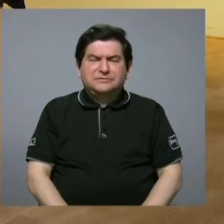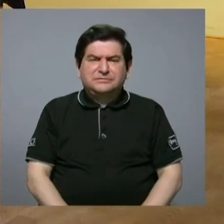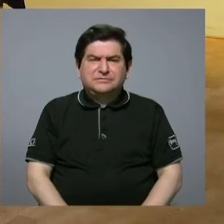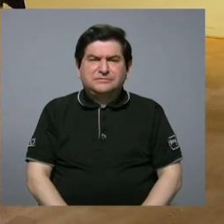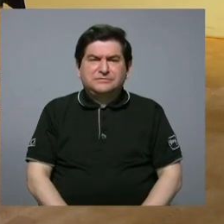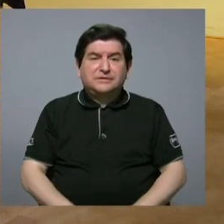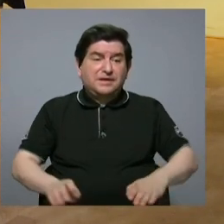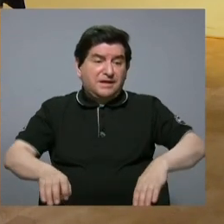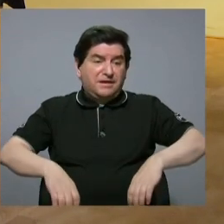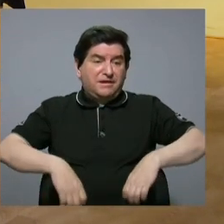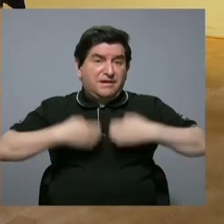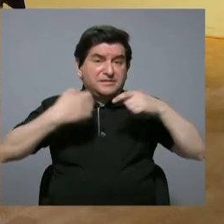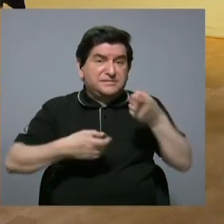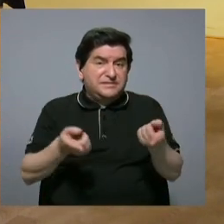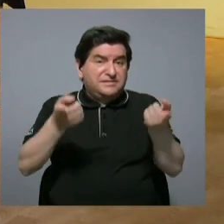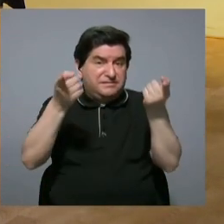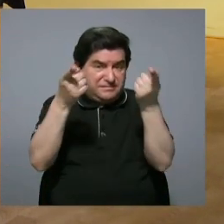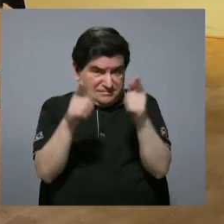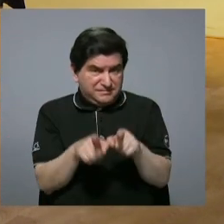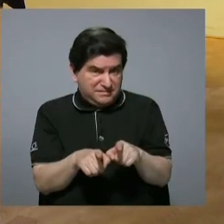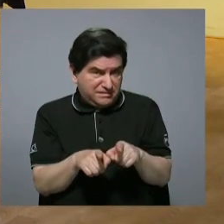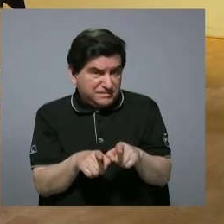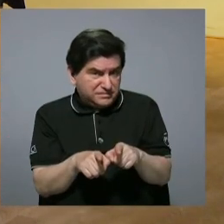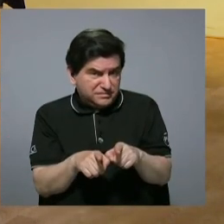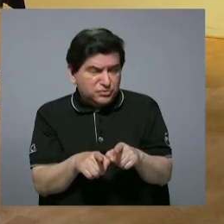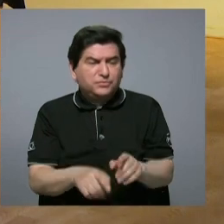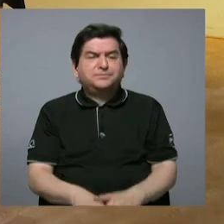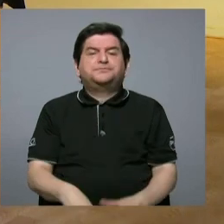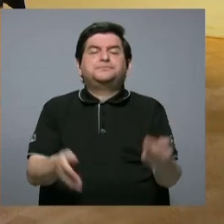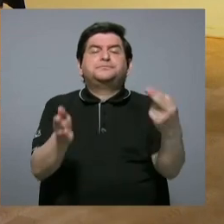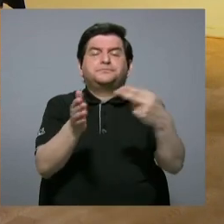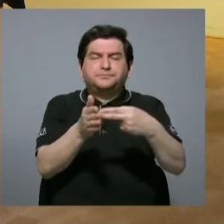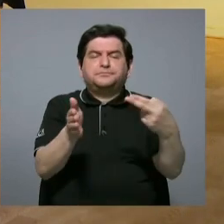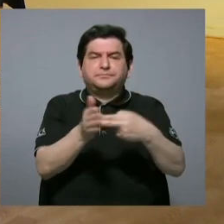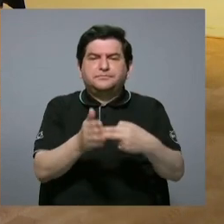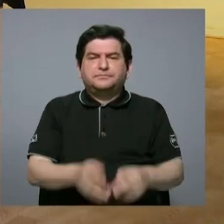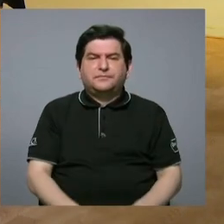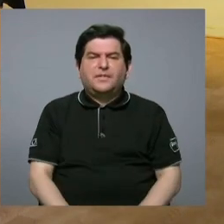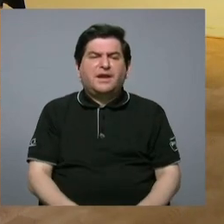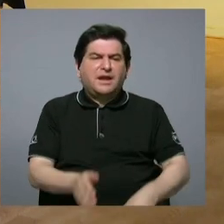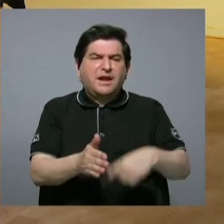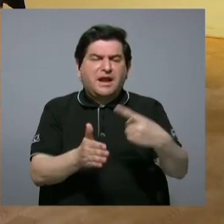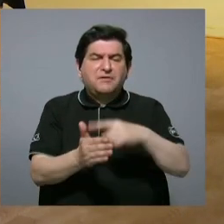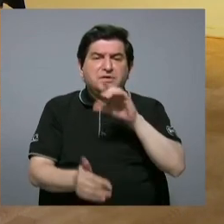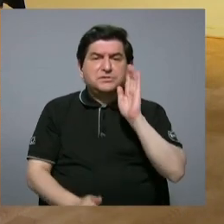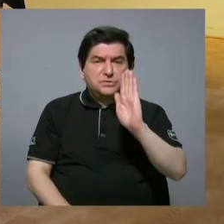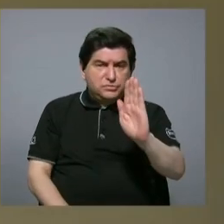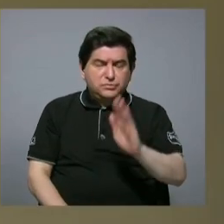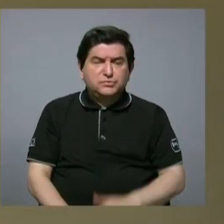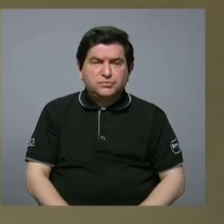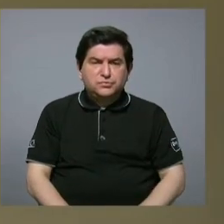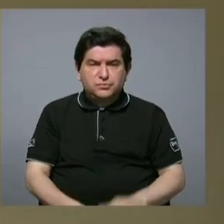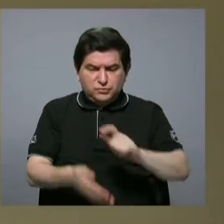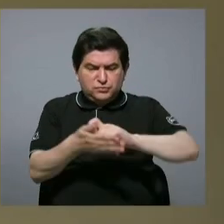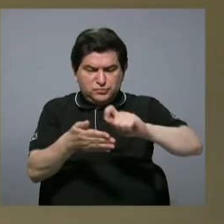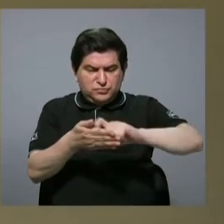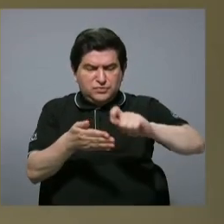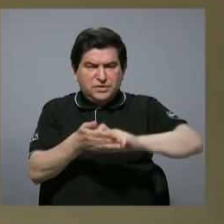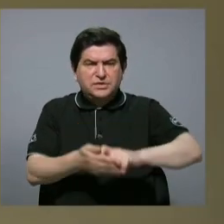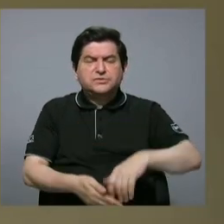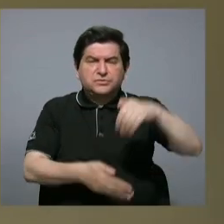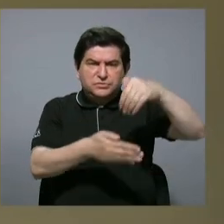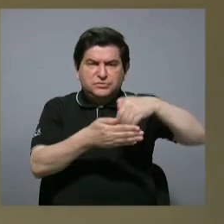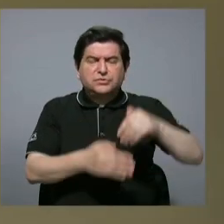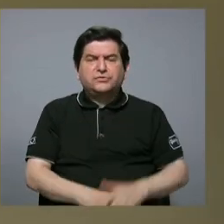que existía más bien, repito, en algún momento, y lo documentan ustedes, don